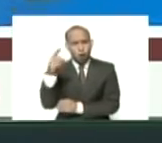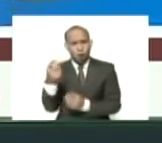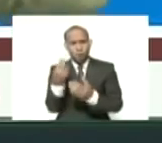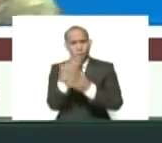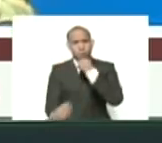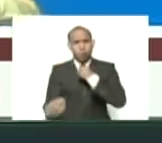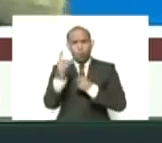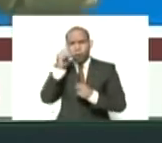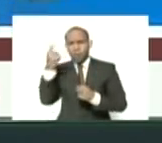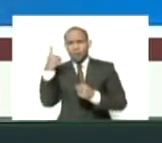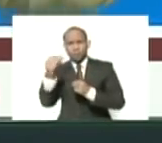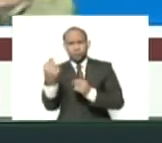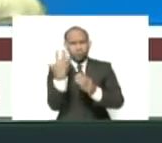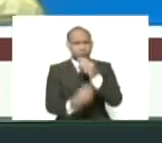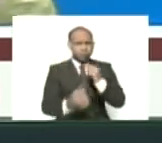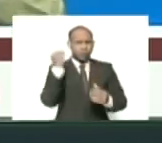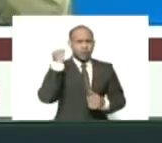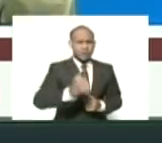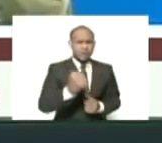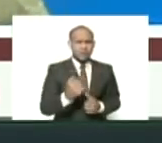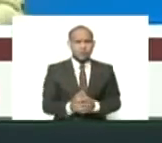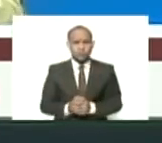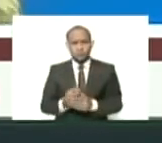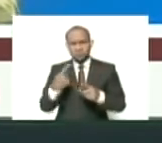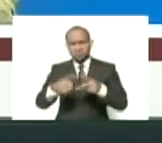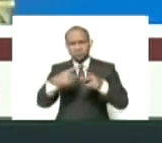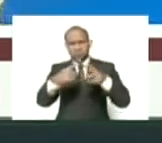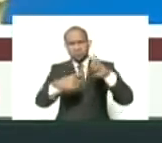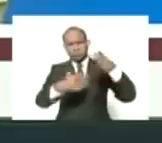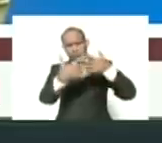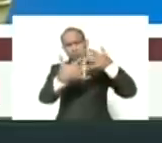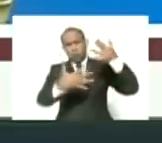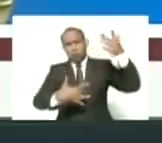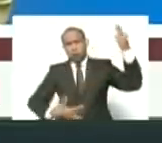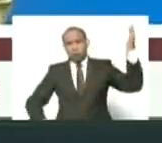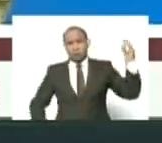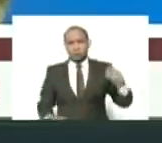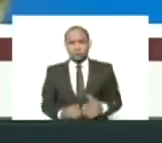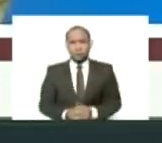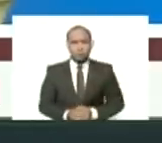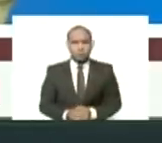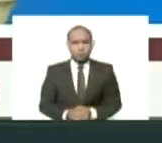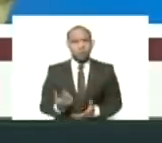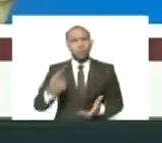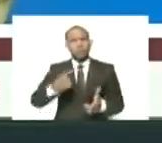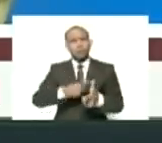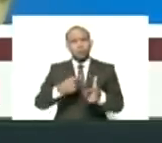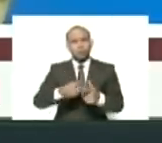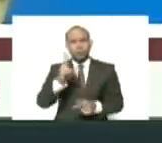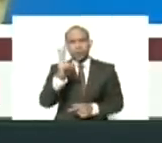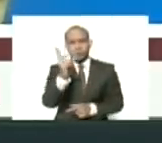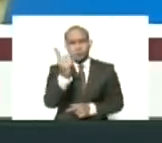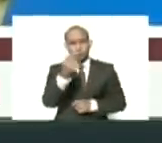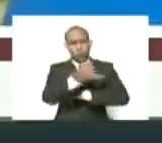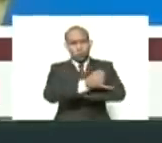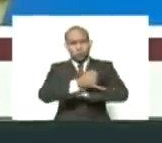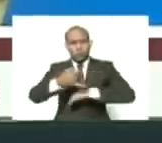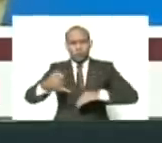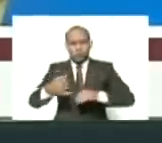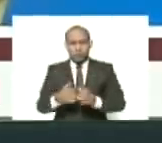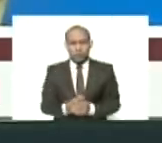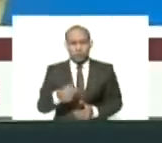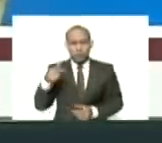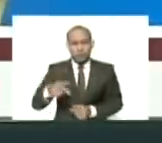forzosas, torturados, asesinados por centenares y por miles. Así que la segunda gran línea de